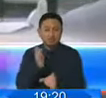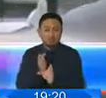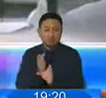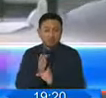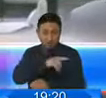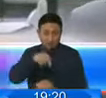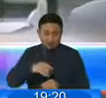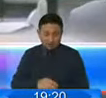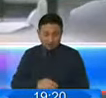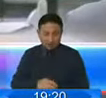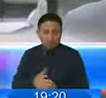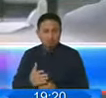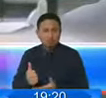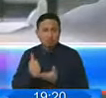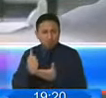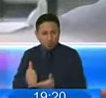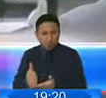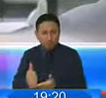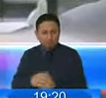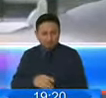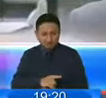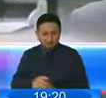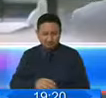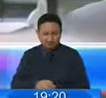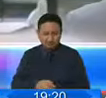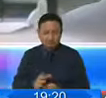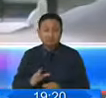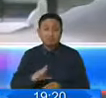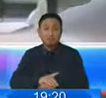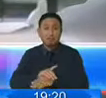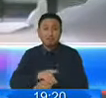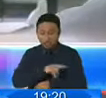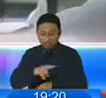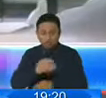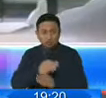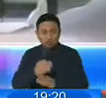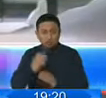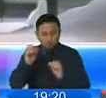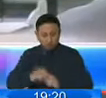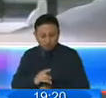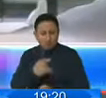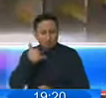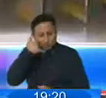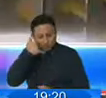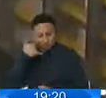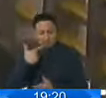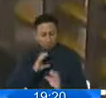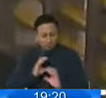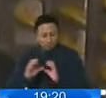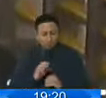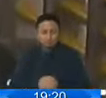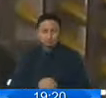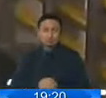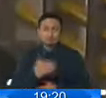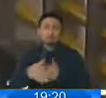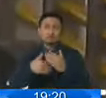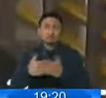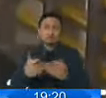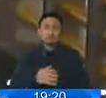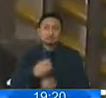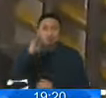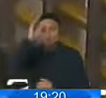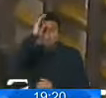aquí, del Cuerpo de Bomberos de Quito, que en ese momento el médico estaba de turno para dar el soporte telefónico. Posteriormente fue trasladado hasta